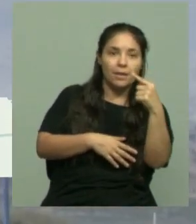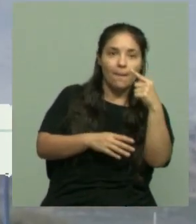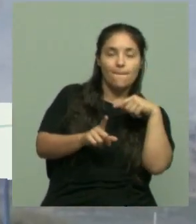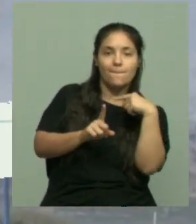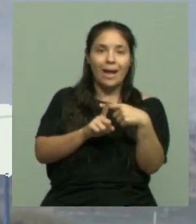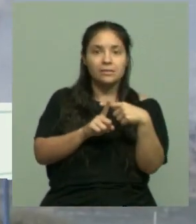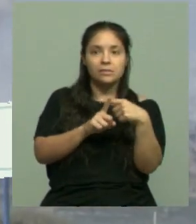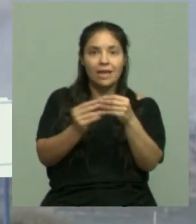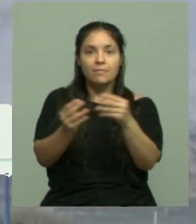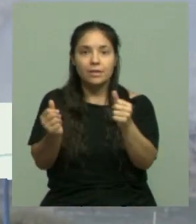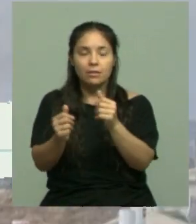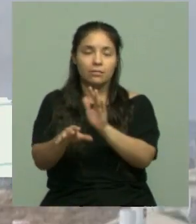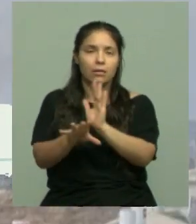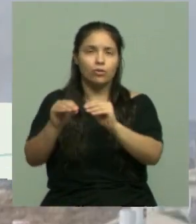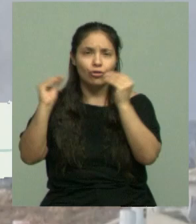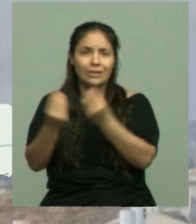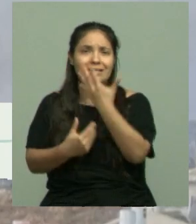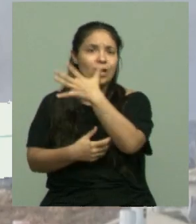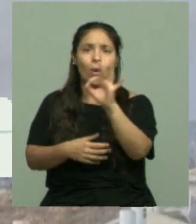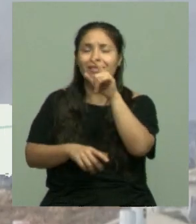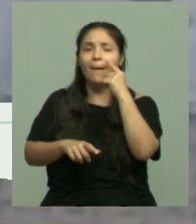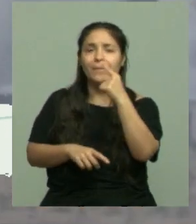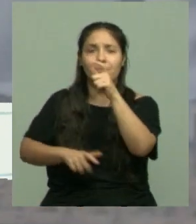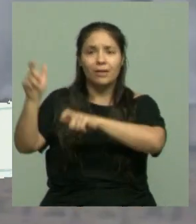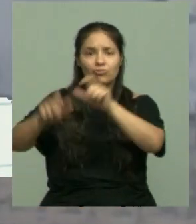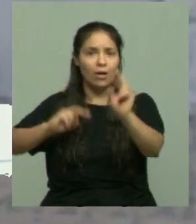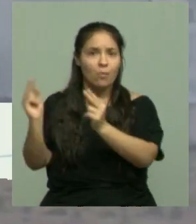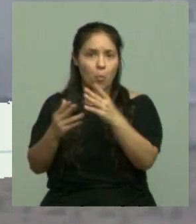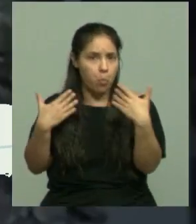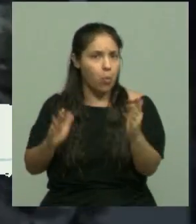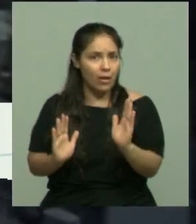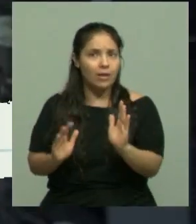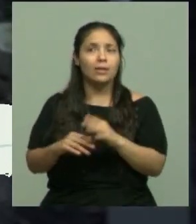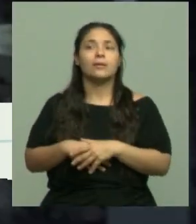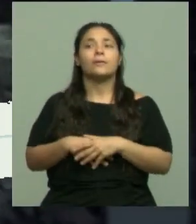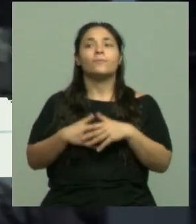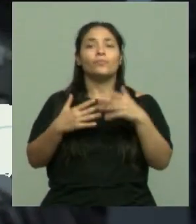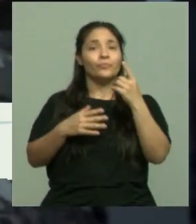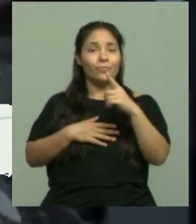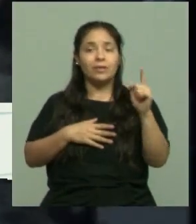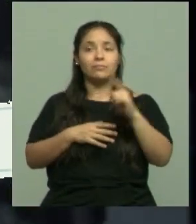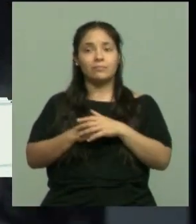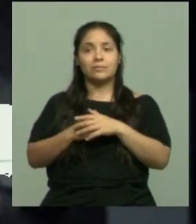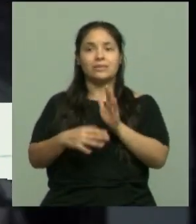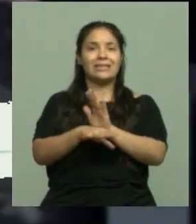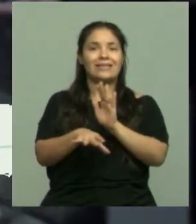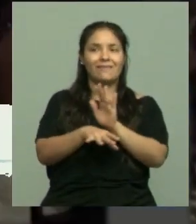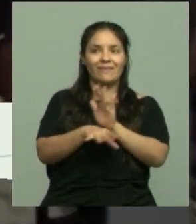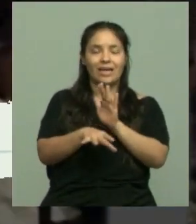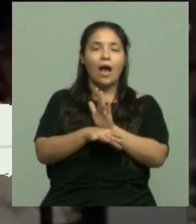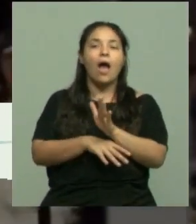densidad demográfica, ¿no? En el sentido de que esto representa casi el 2% de los habitantes de